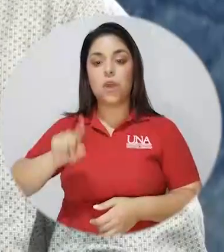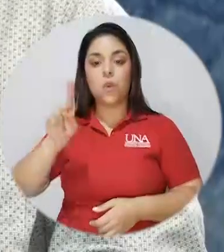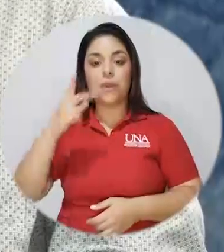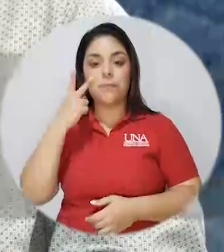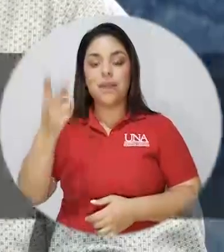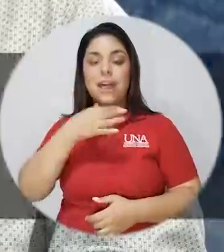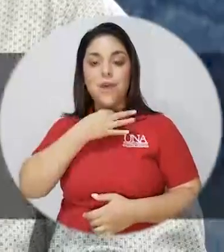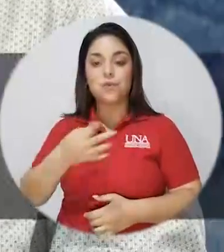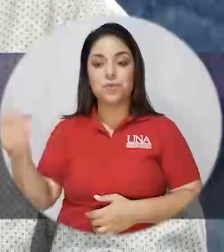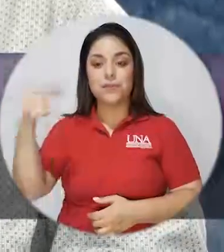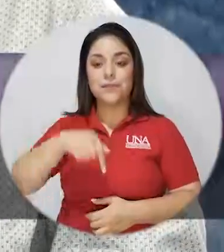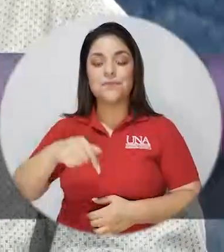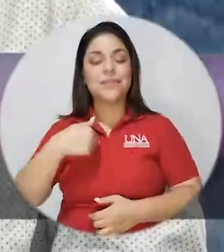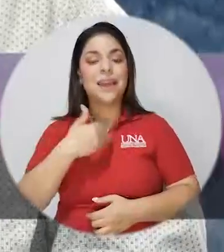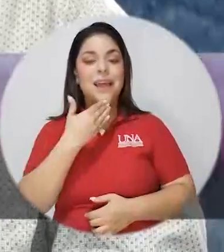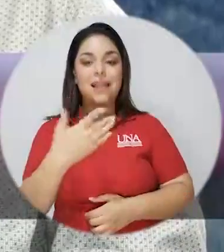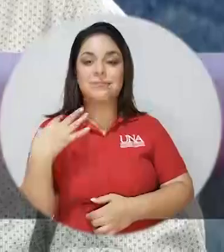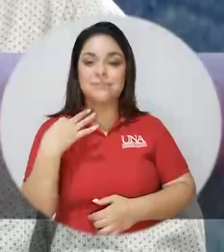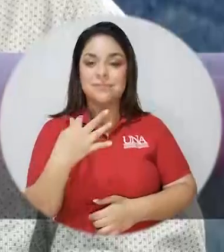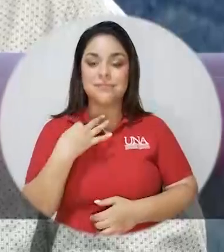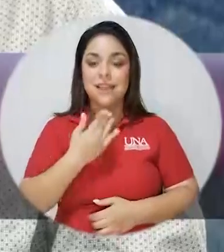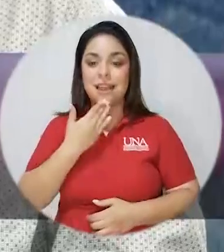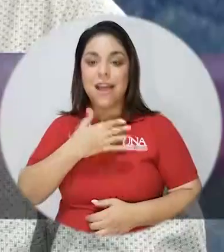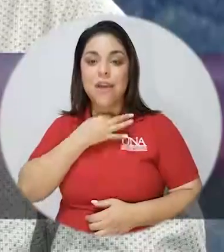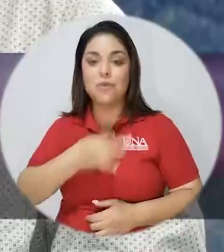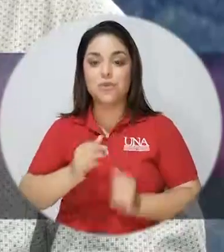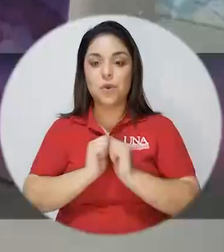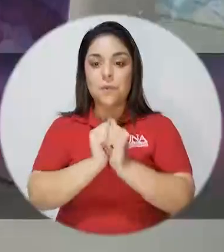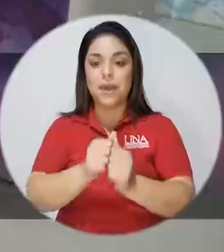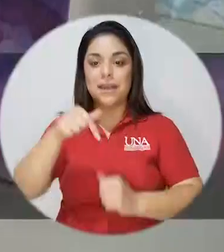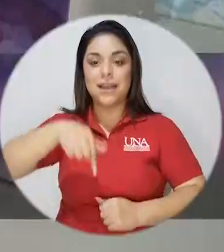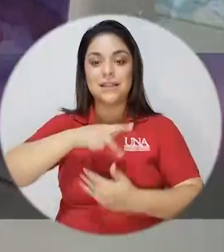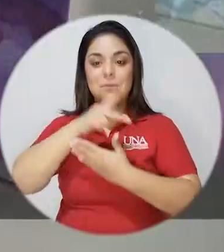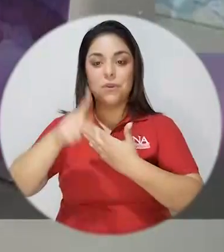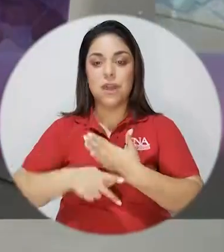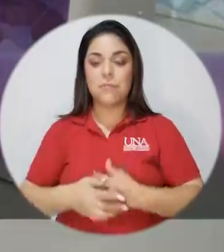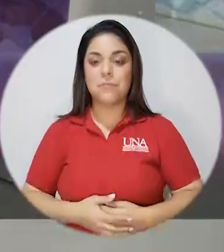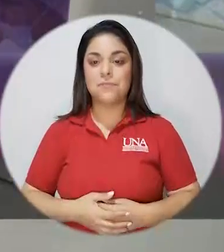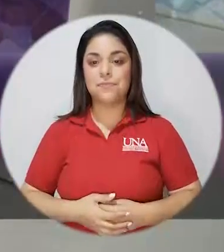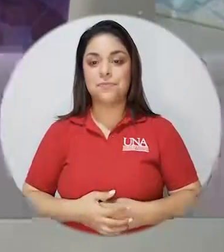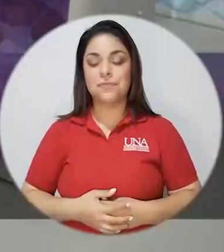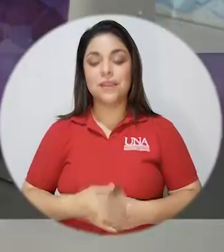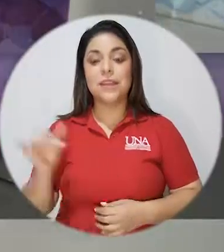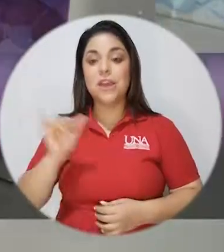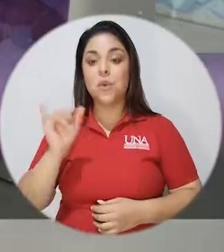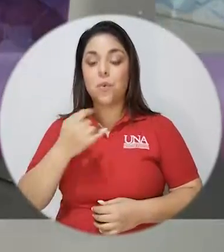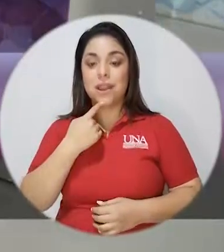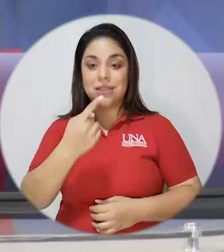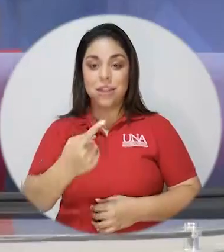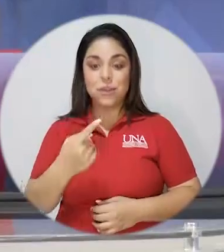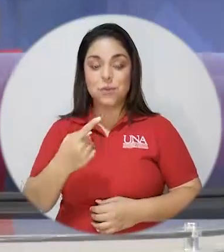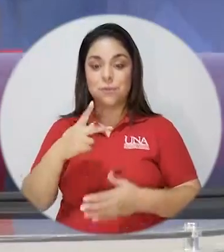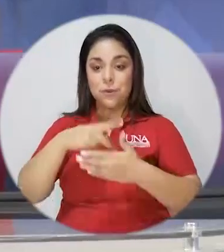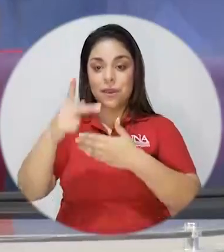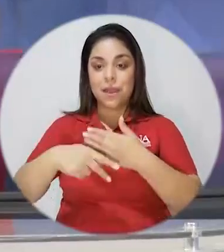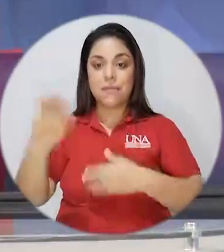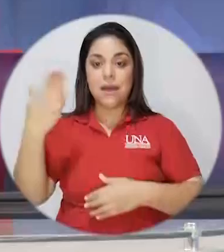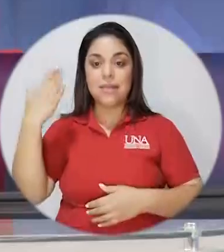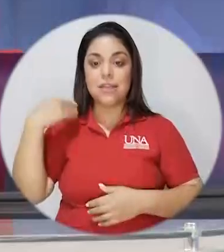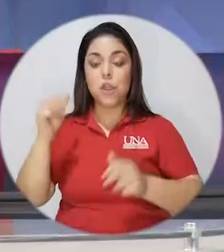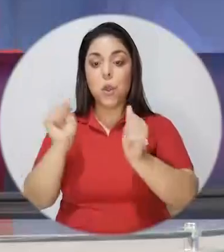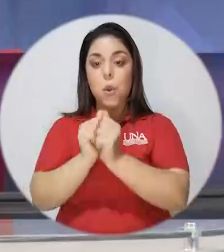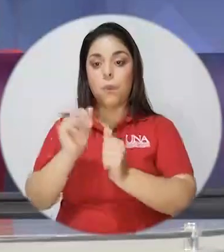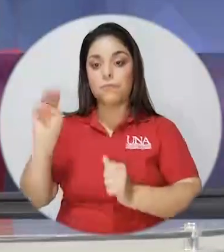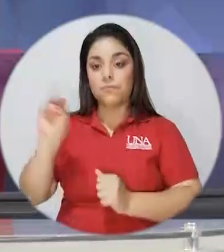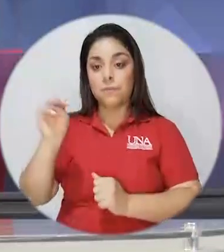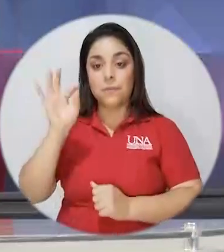gracias por la invitación, un gran gusto estar acompañándolos en este programa. Como decíamos en el bloque anterior con Marley,